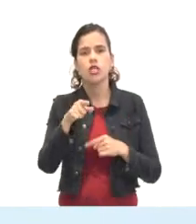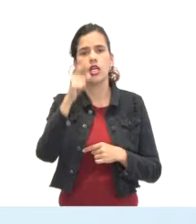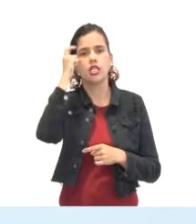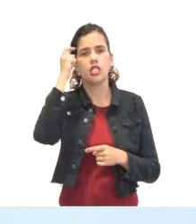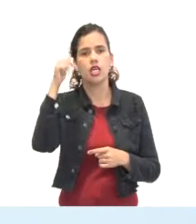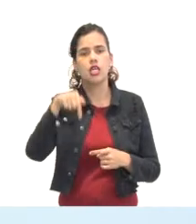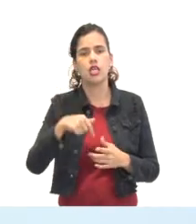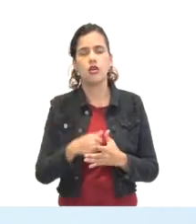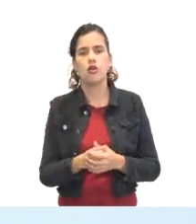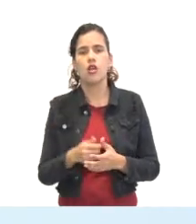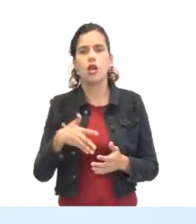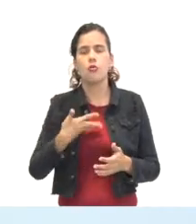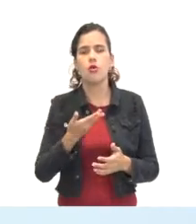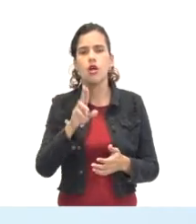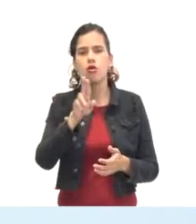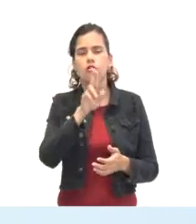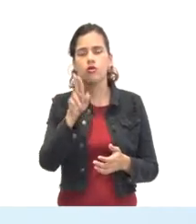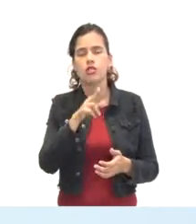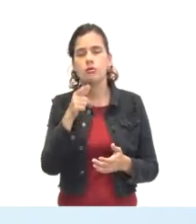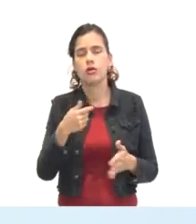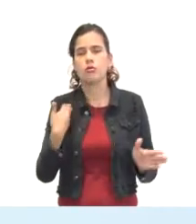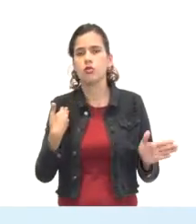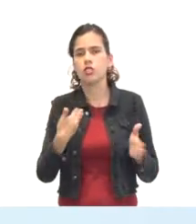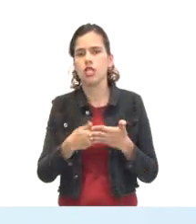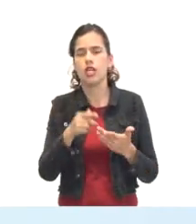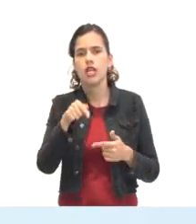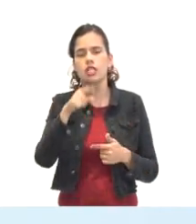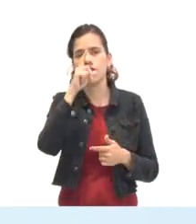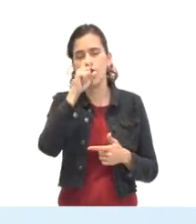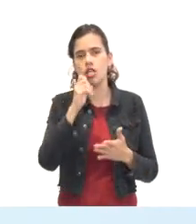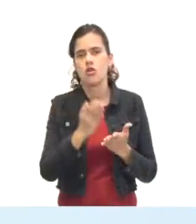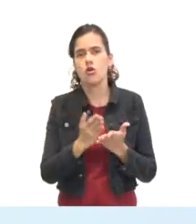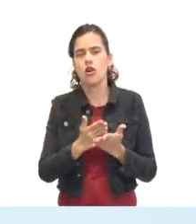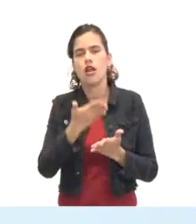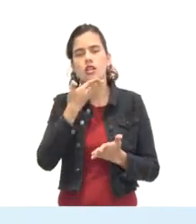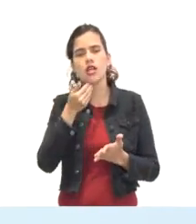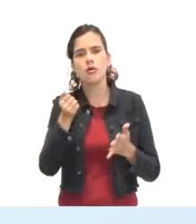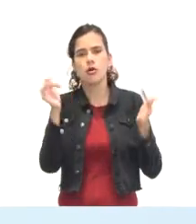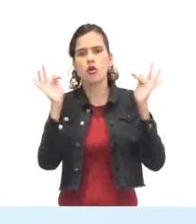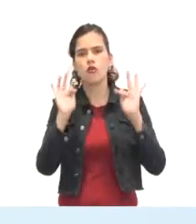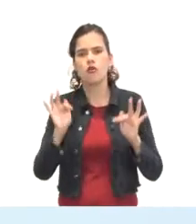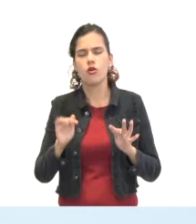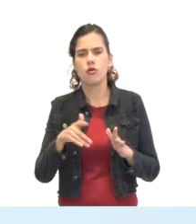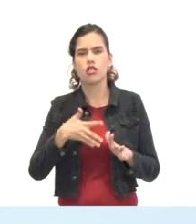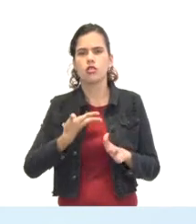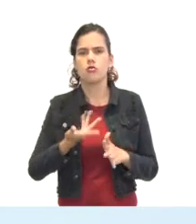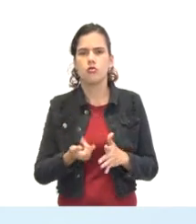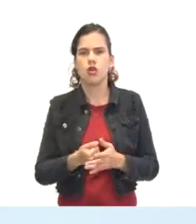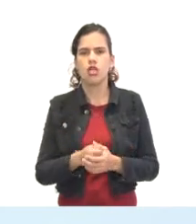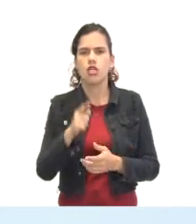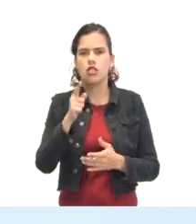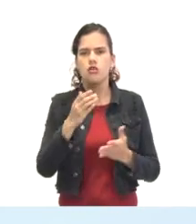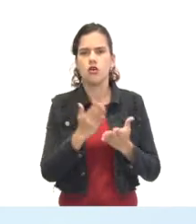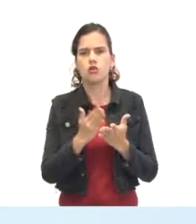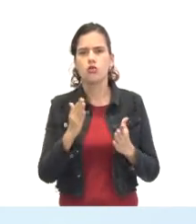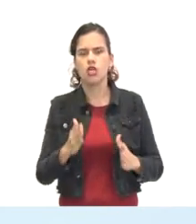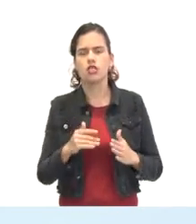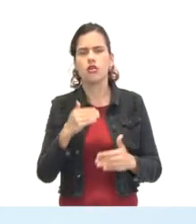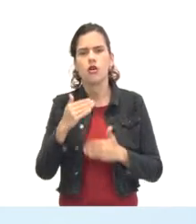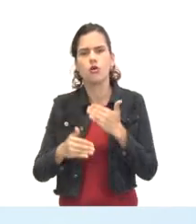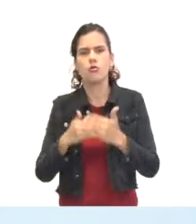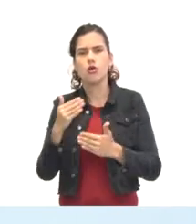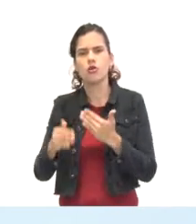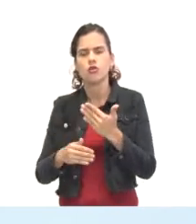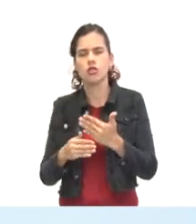día de hoy, les sea de utilidad para que podamos cerrar este año escolar de la mejor manera posible y en el caso de aquellos estudiantes que van a un proceso